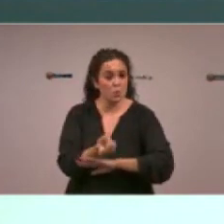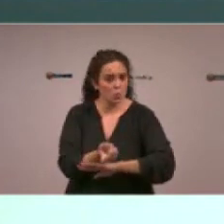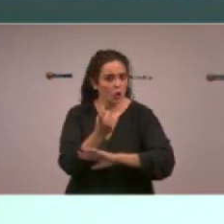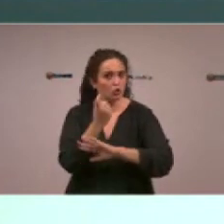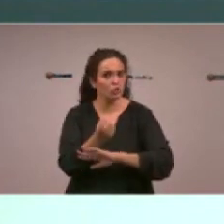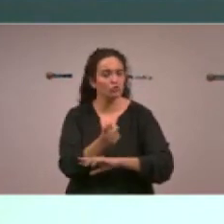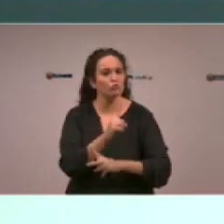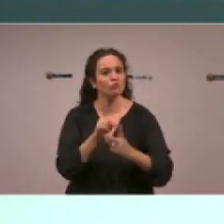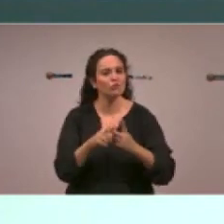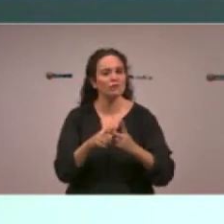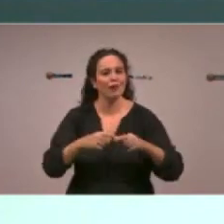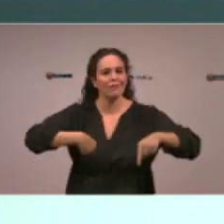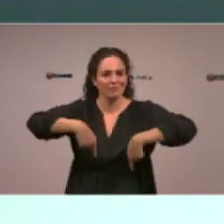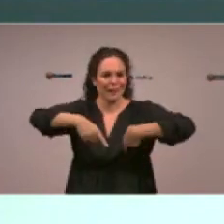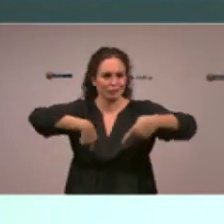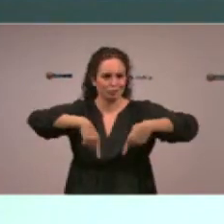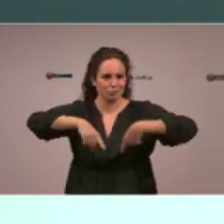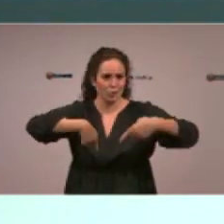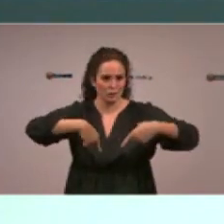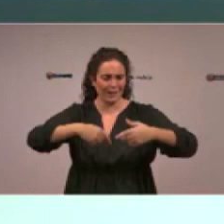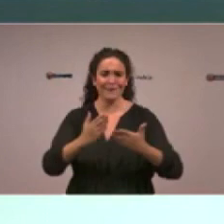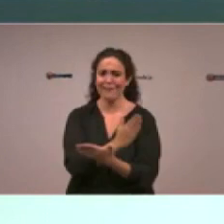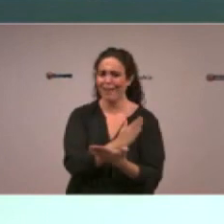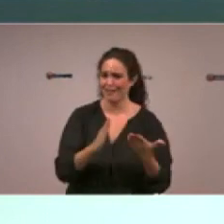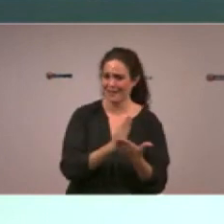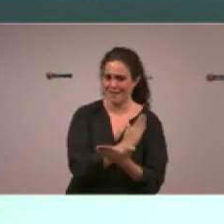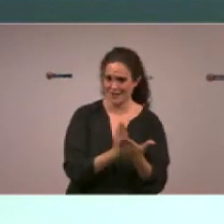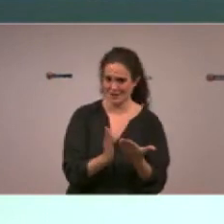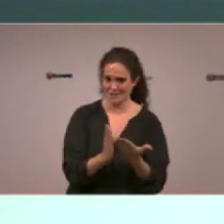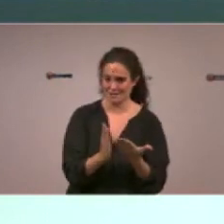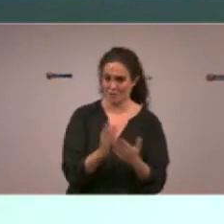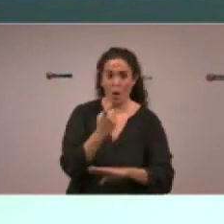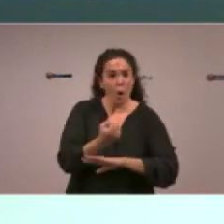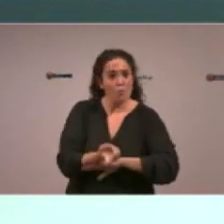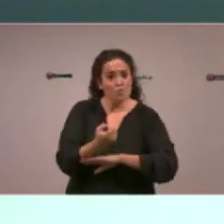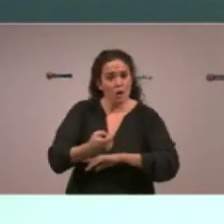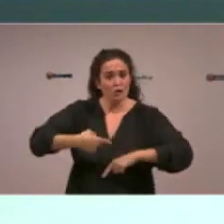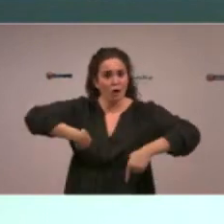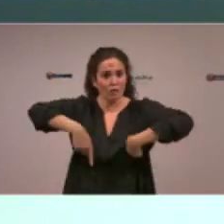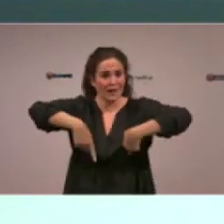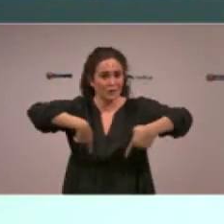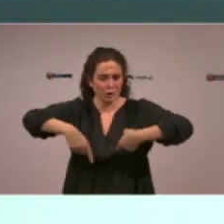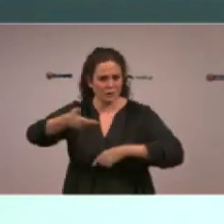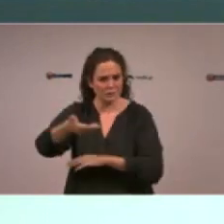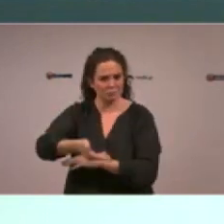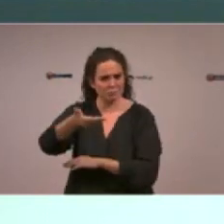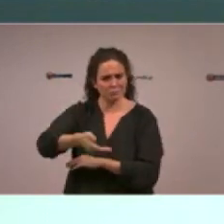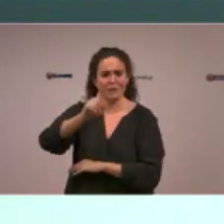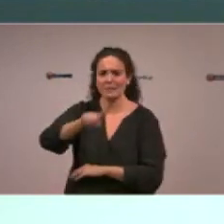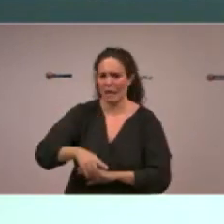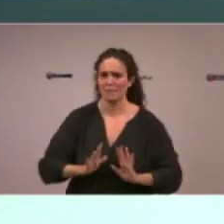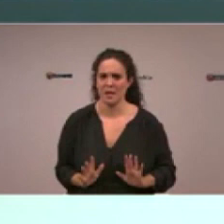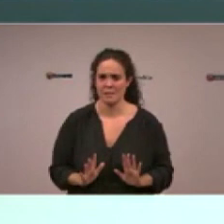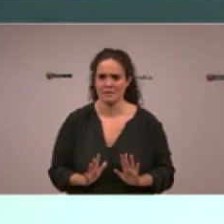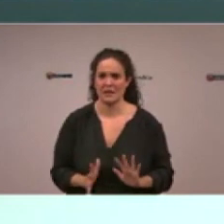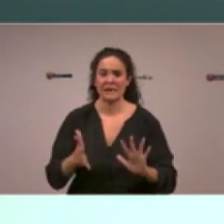la actividad del transporte, que es absolutamente distinta. La actividad del transporte en un puerto no es actividad estiva y, por tanto, hay que diferenciar